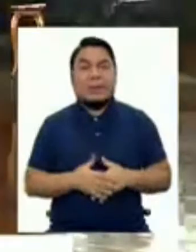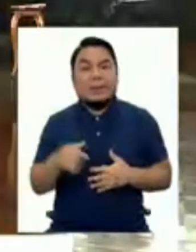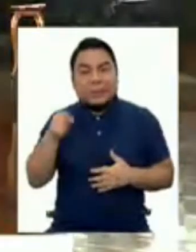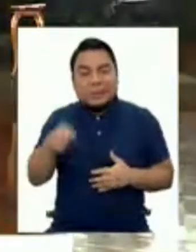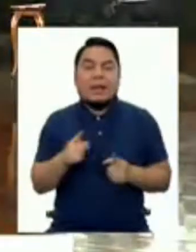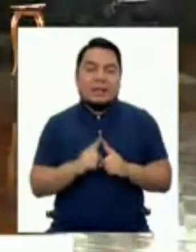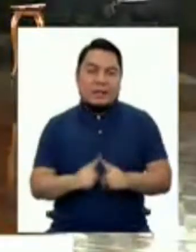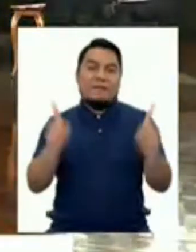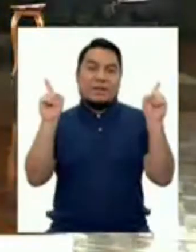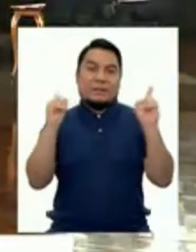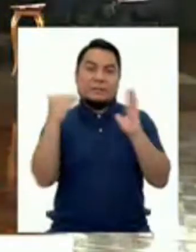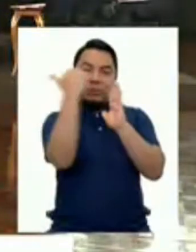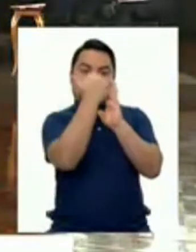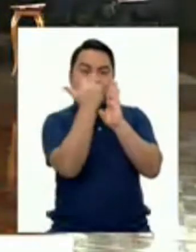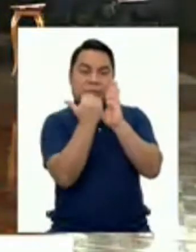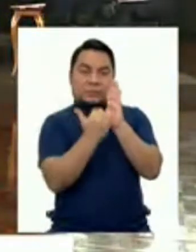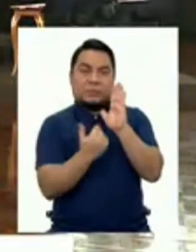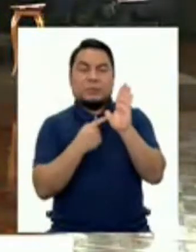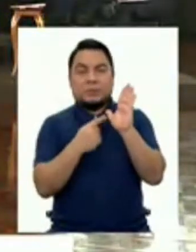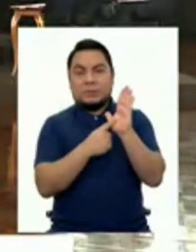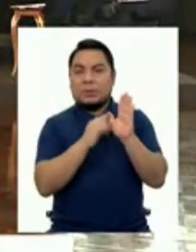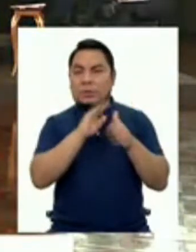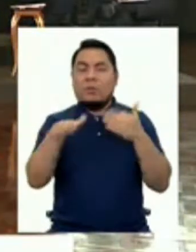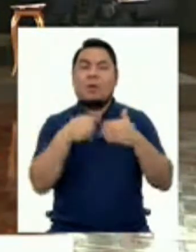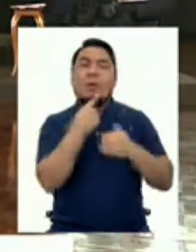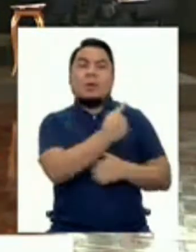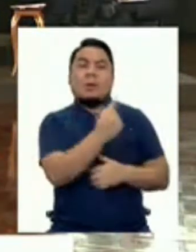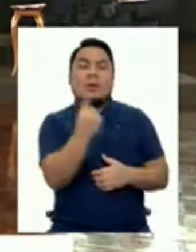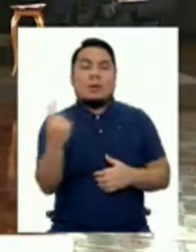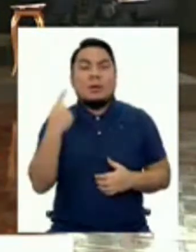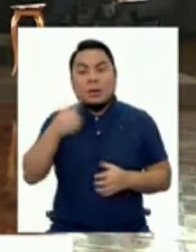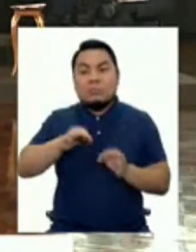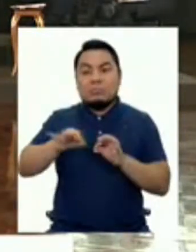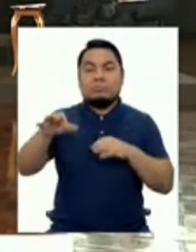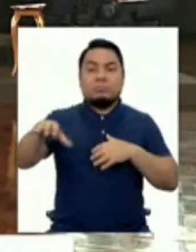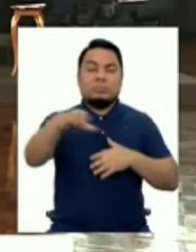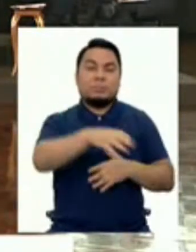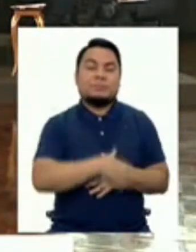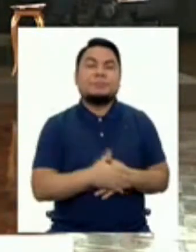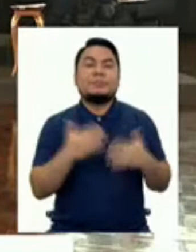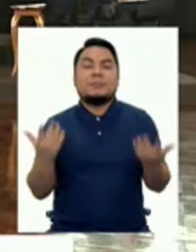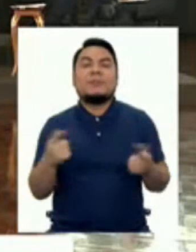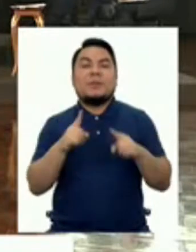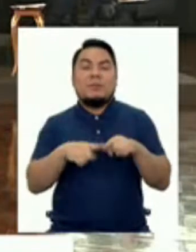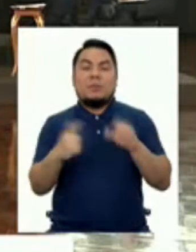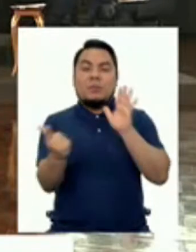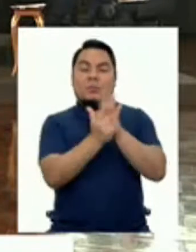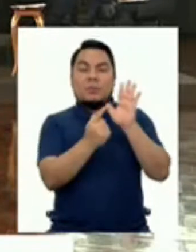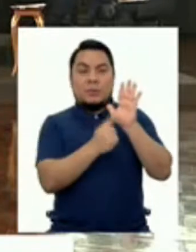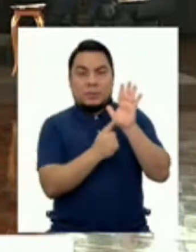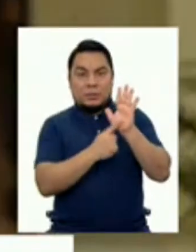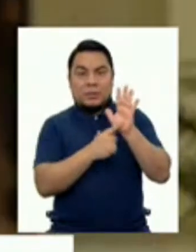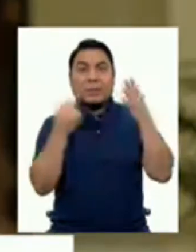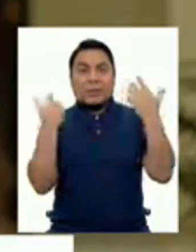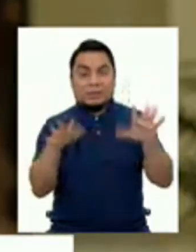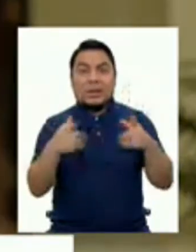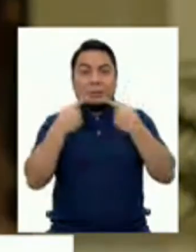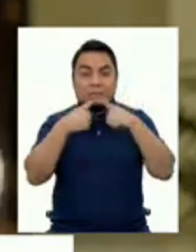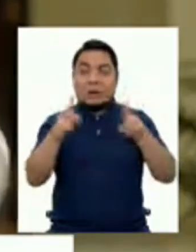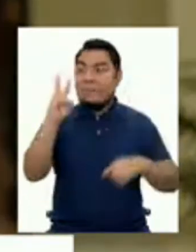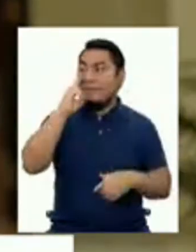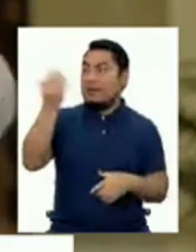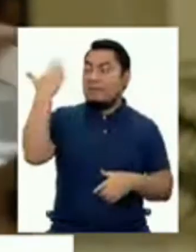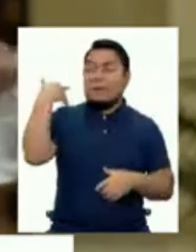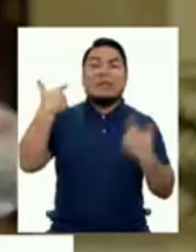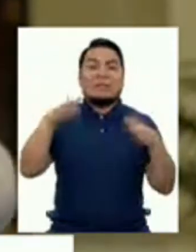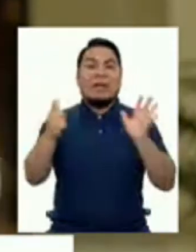apreciando en todas y cada una de las regiones en función del decreto que ya fue publicado el viernes para